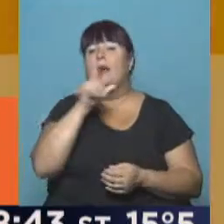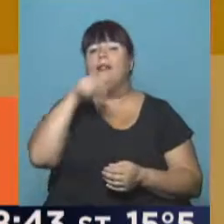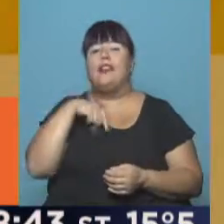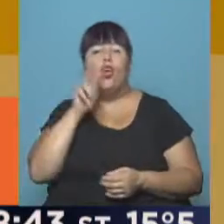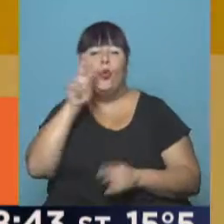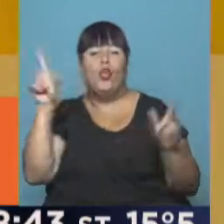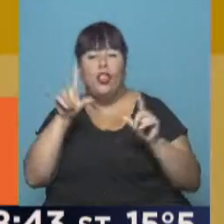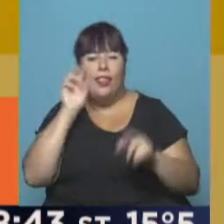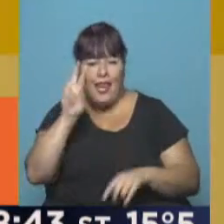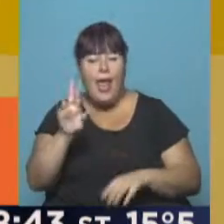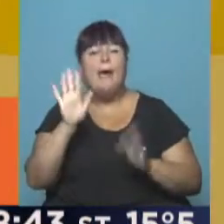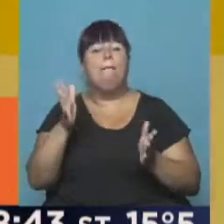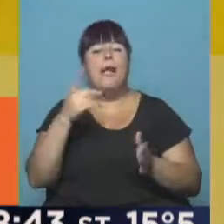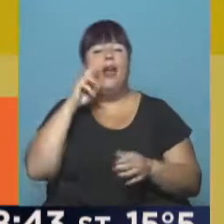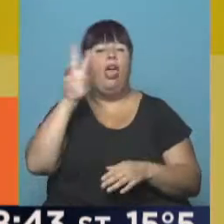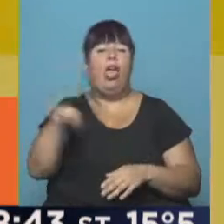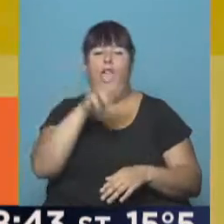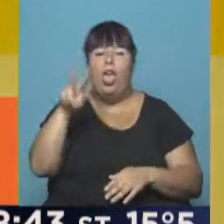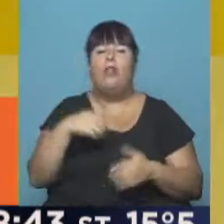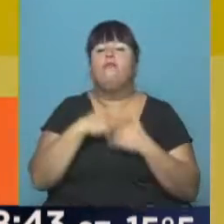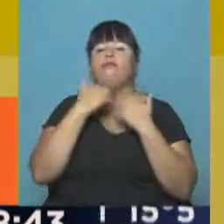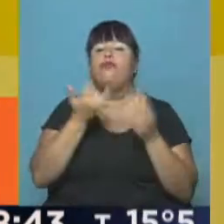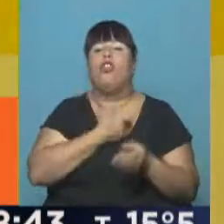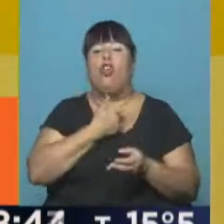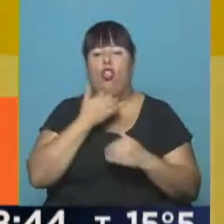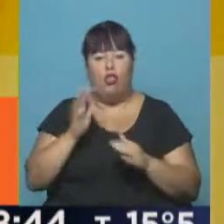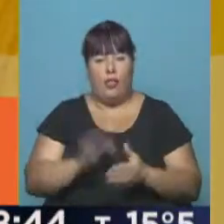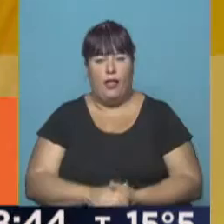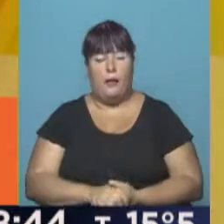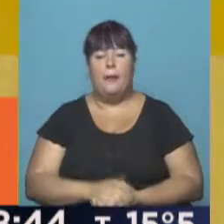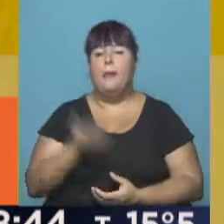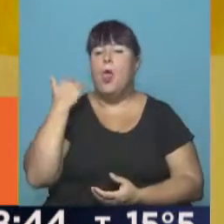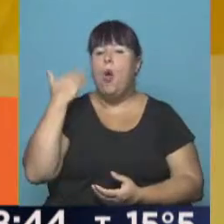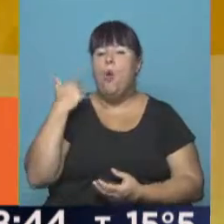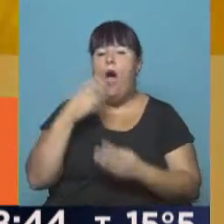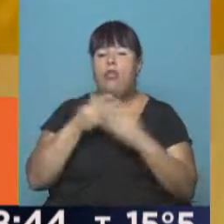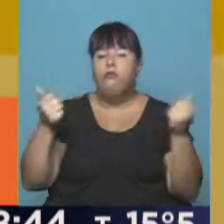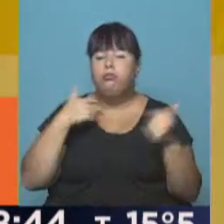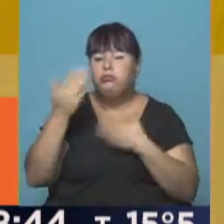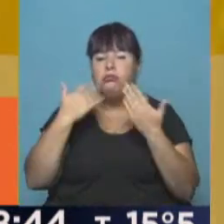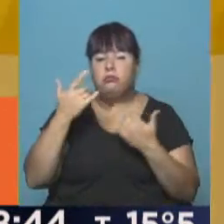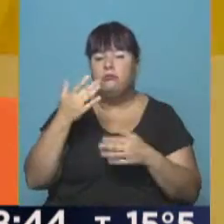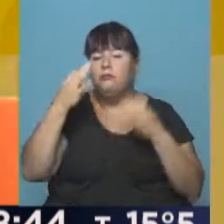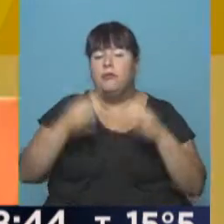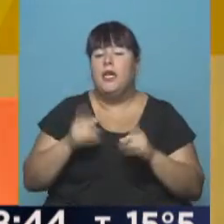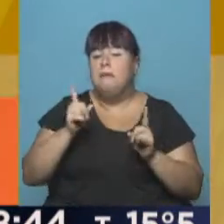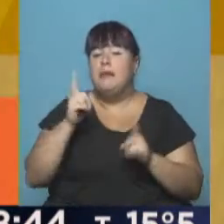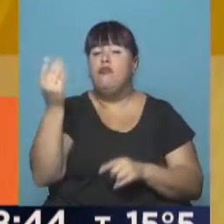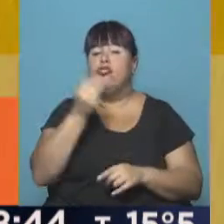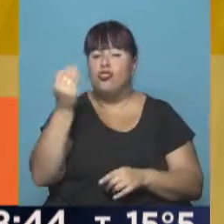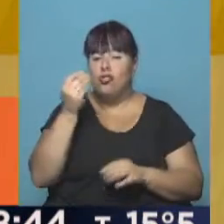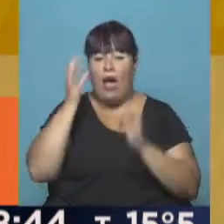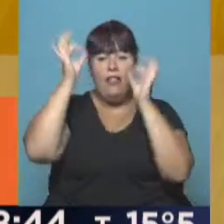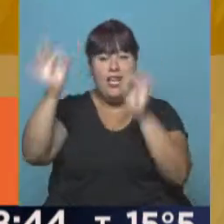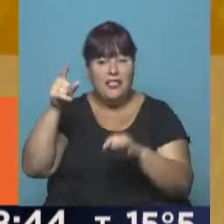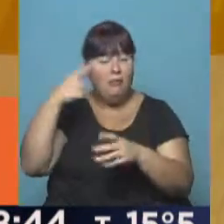pero estaba con la mirada perdida y no sabemos dónde está. ¿Desde cuándo no tienen contacto, puntualmente? Desde el sábado cuando llegó